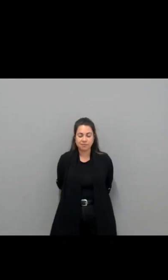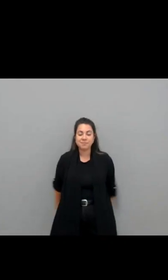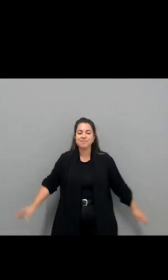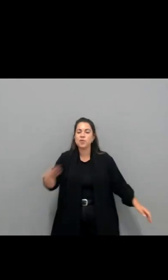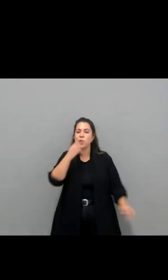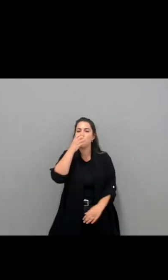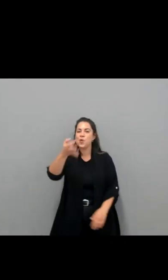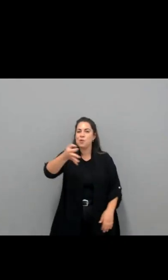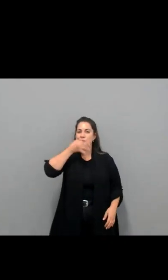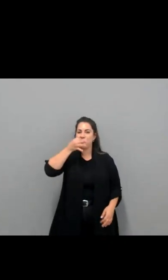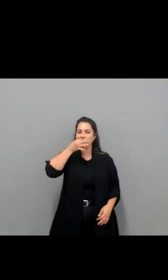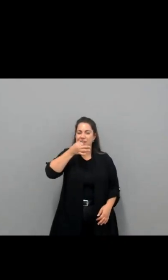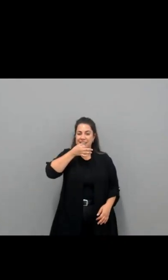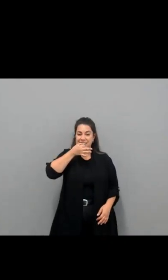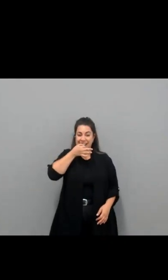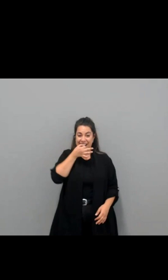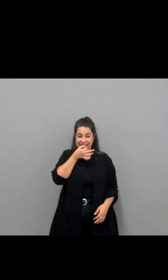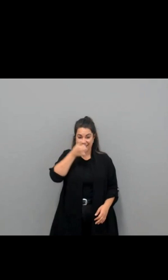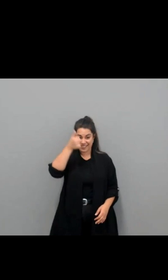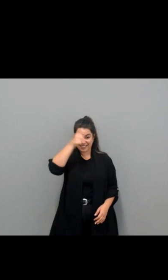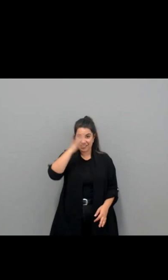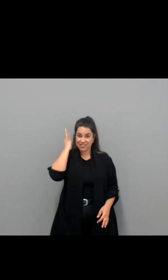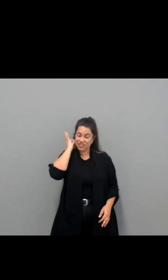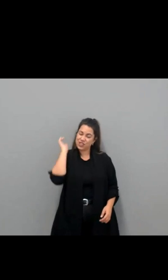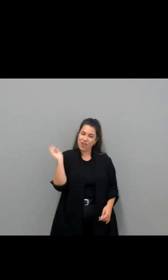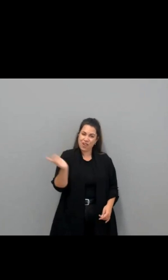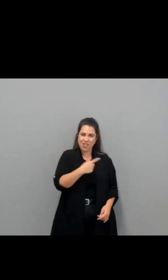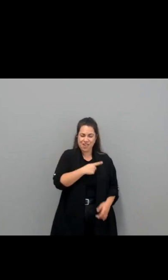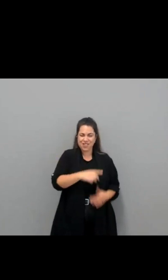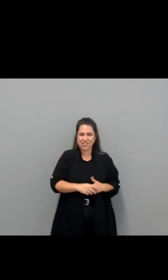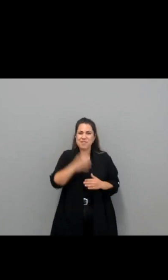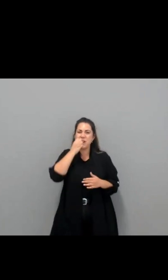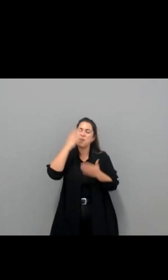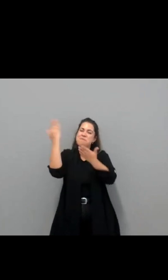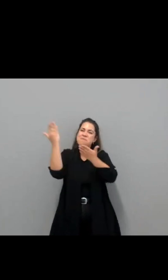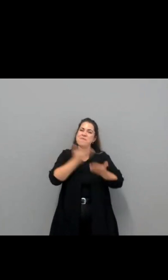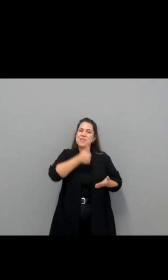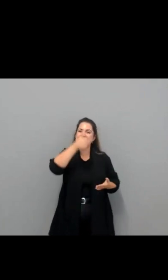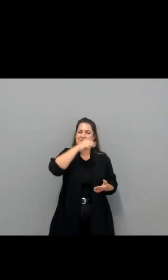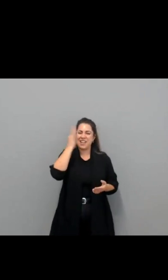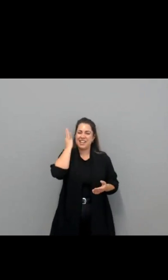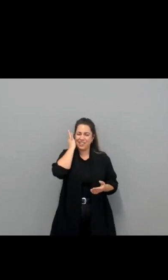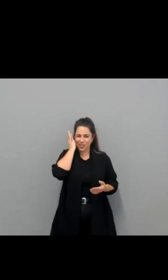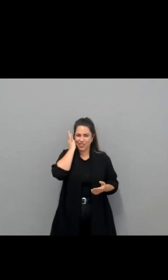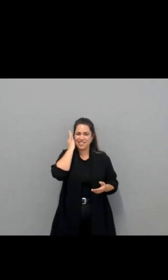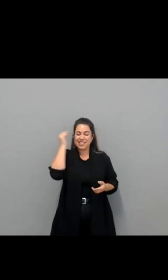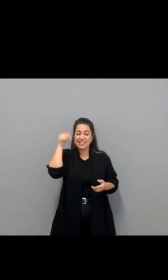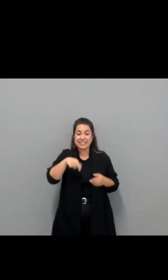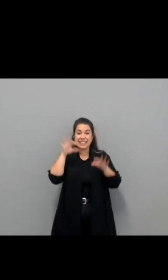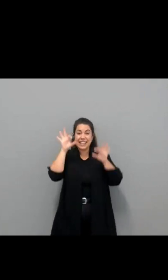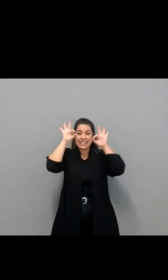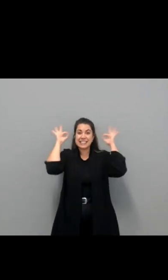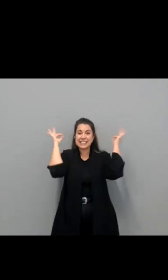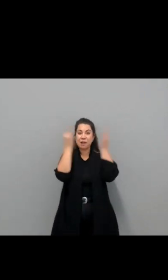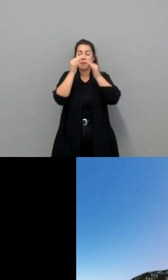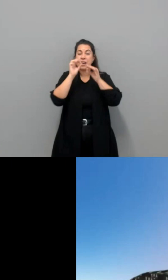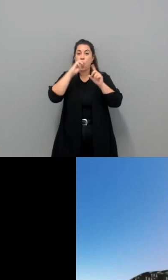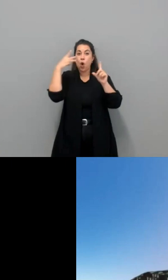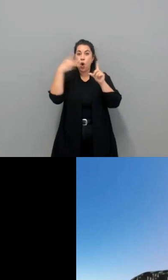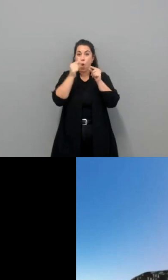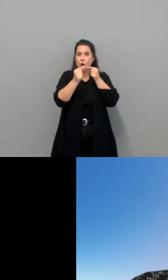Buenas tardes a todos y a todas. Bienvenidos y bienvenidas a este seminario web con el